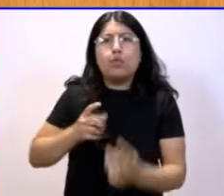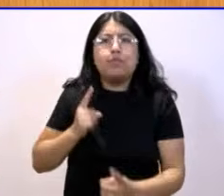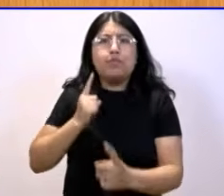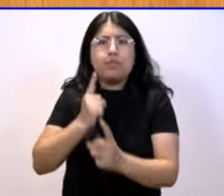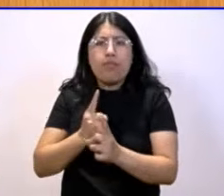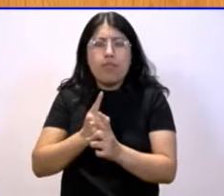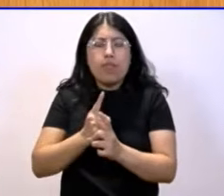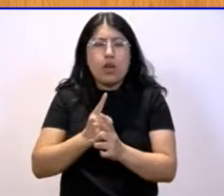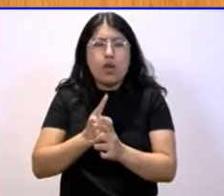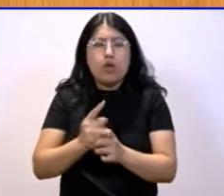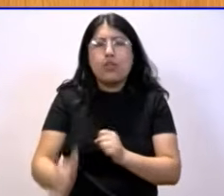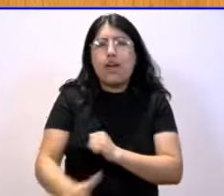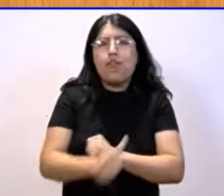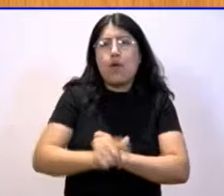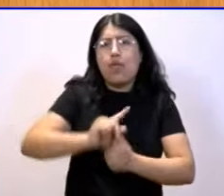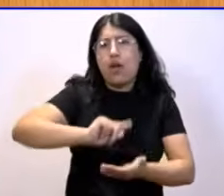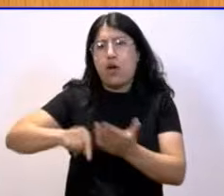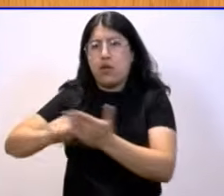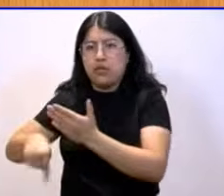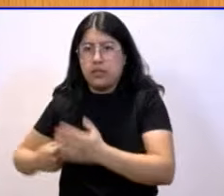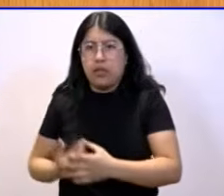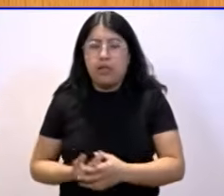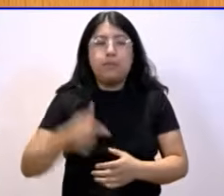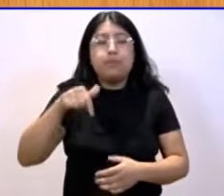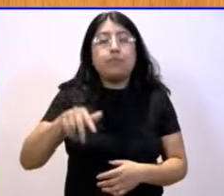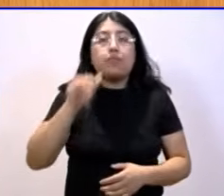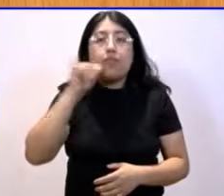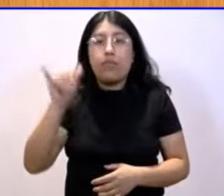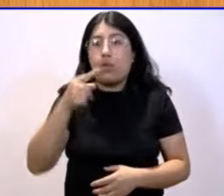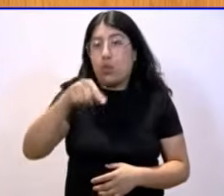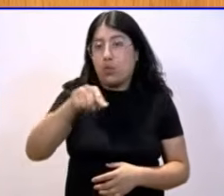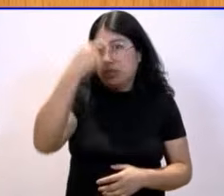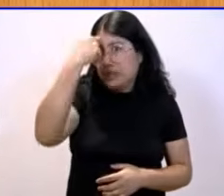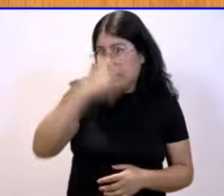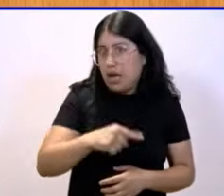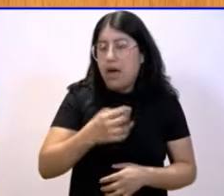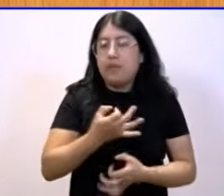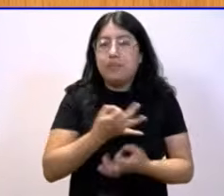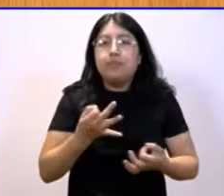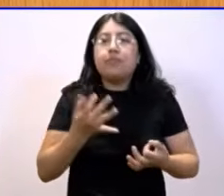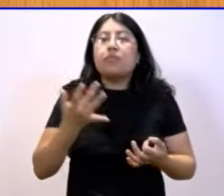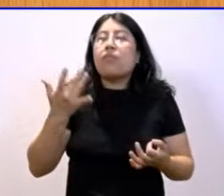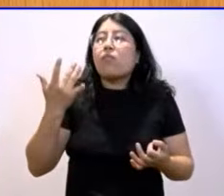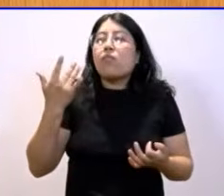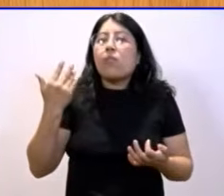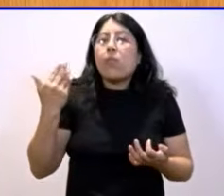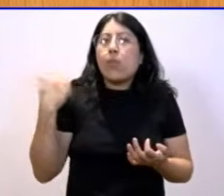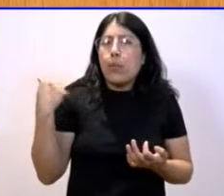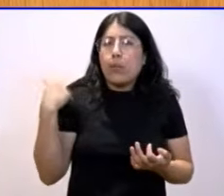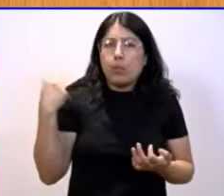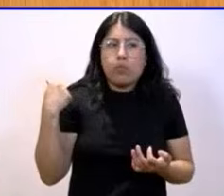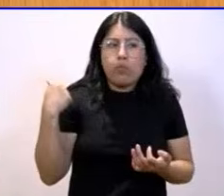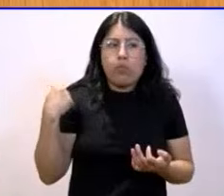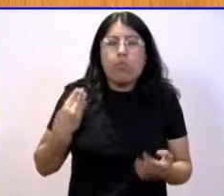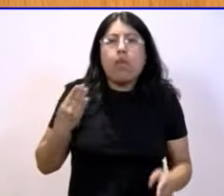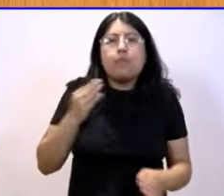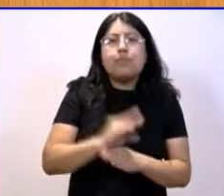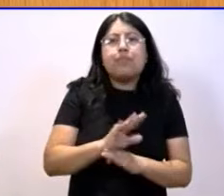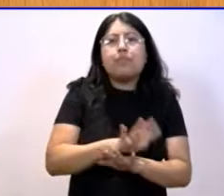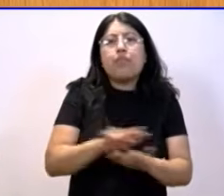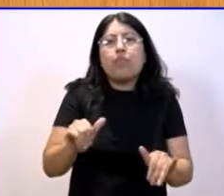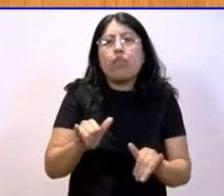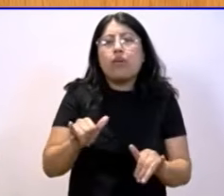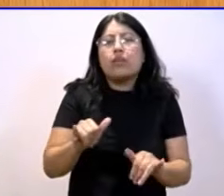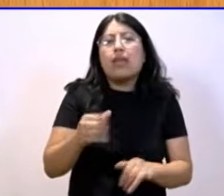ese fraude en la contratación. Aquí, en La Rioja, usted sabrá, ahora mismo, recientemente, va a haber que abonar una indemnización de